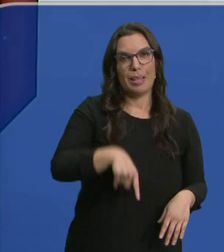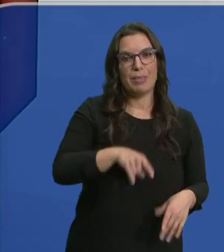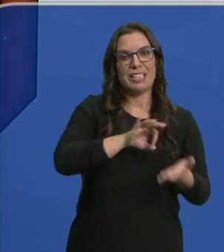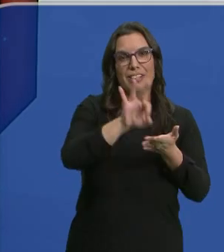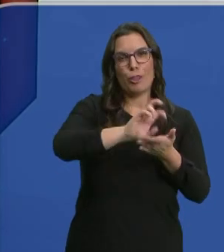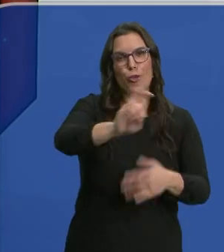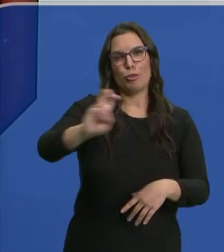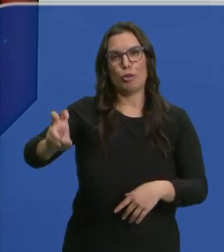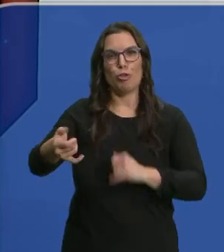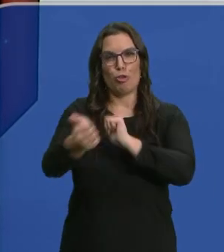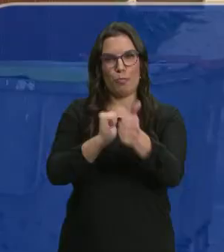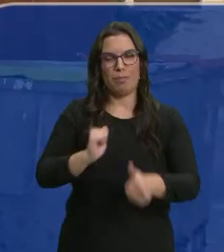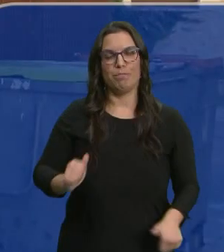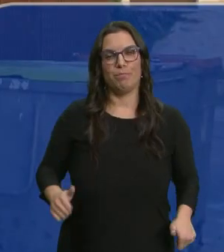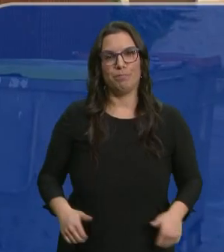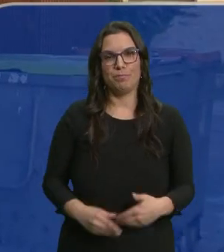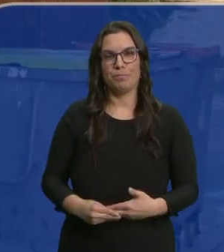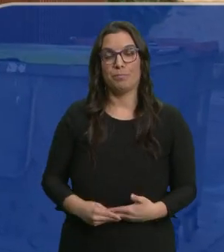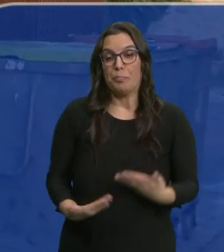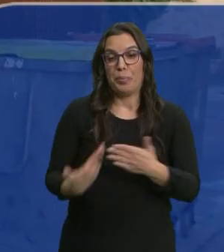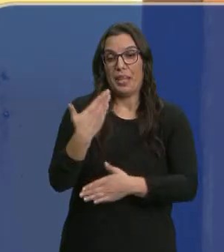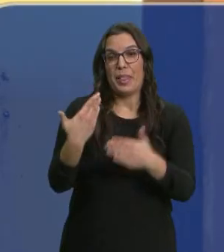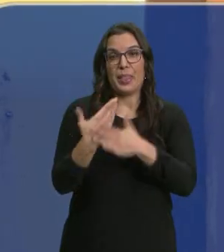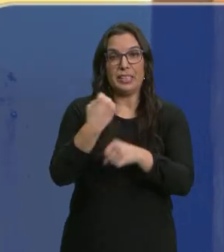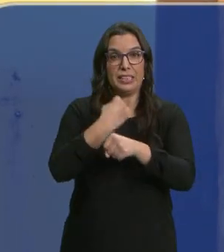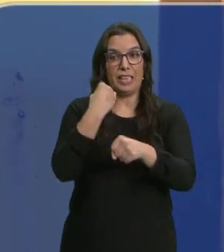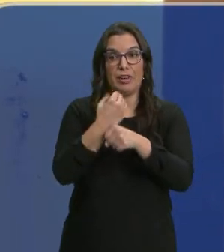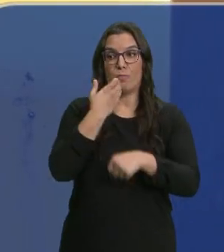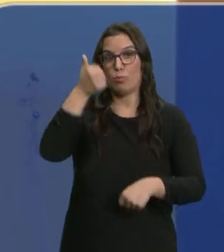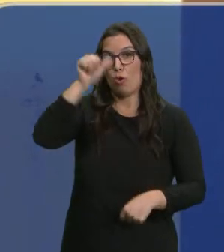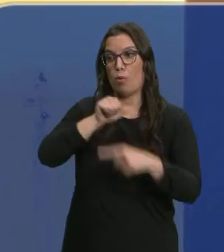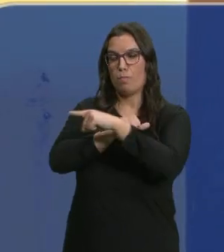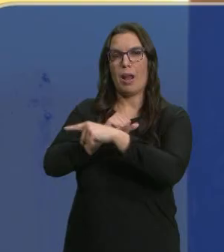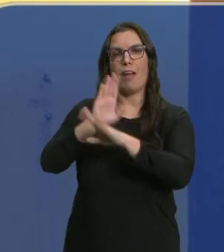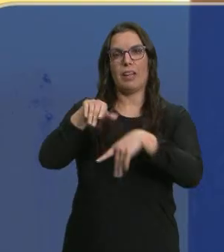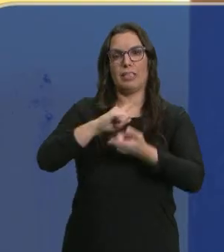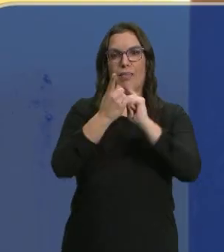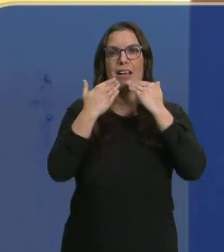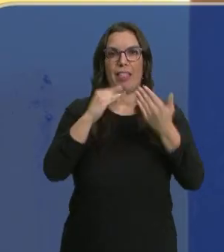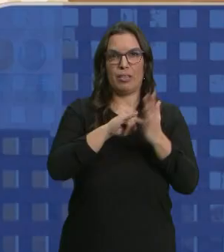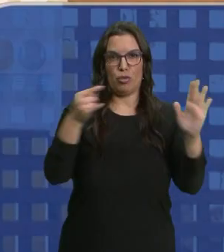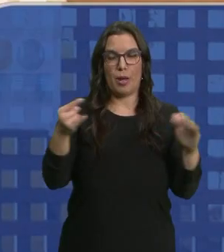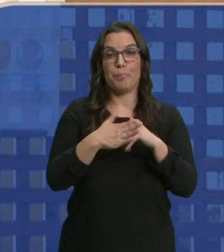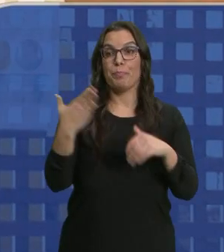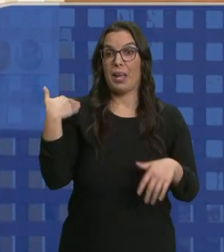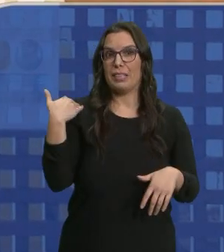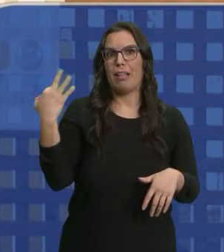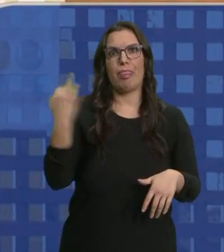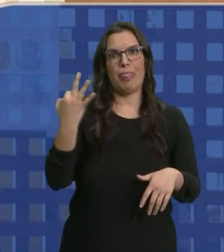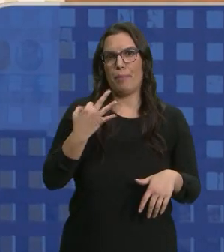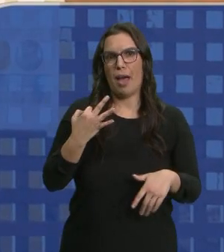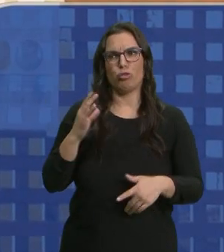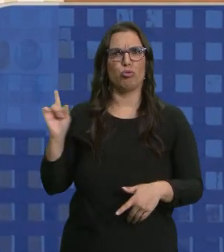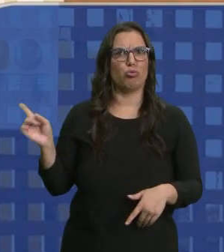otros servicios. El día a día del trabajo de Eduardo ha cambiado con el uso de la tecnología. Antes tenías que